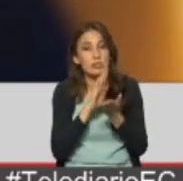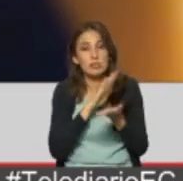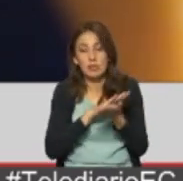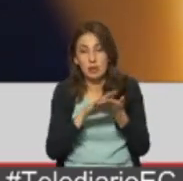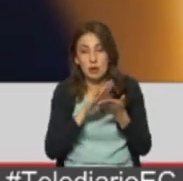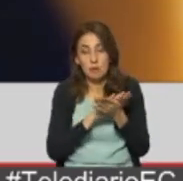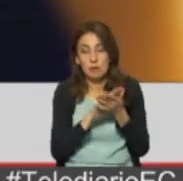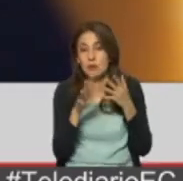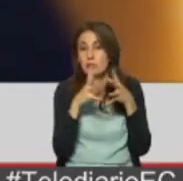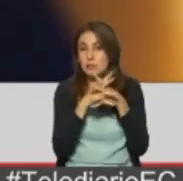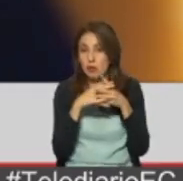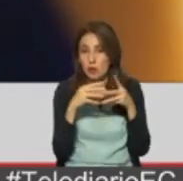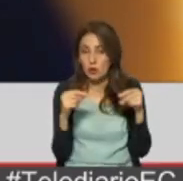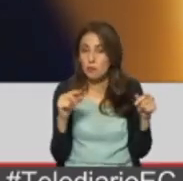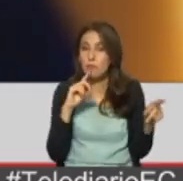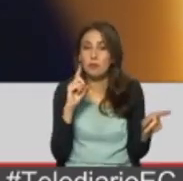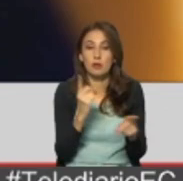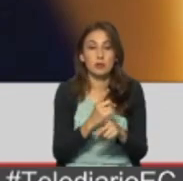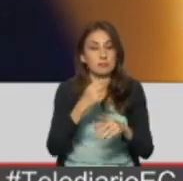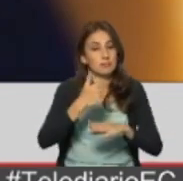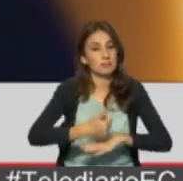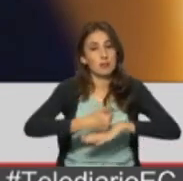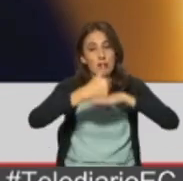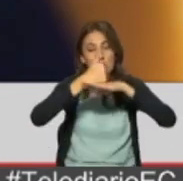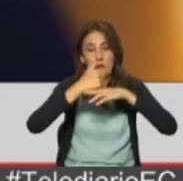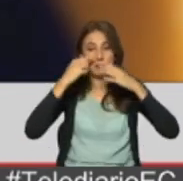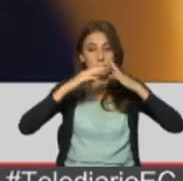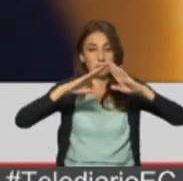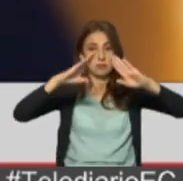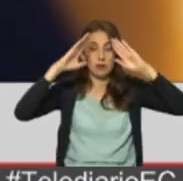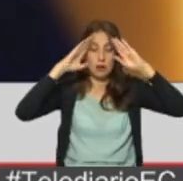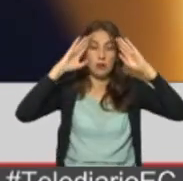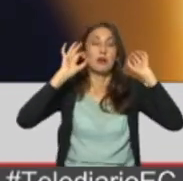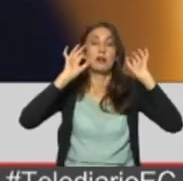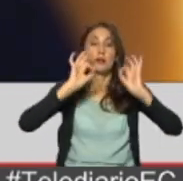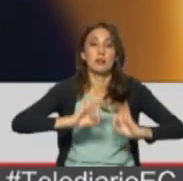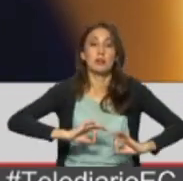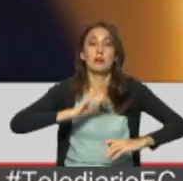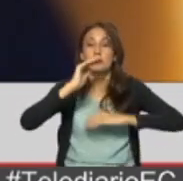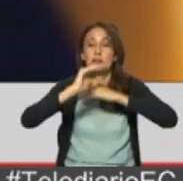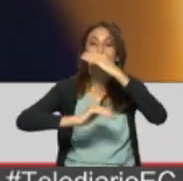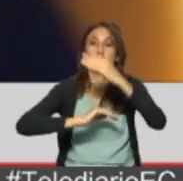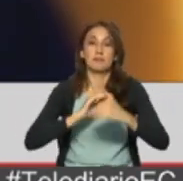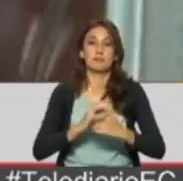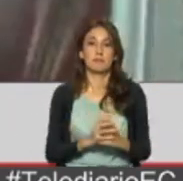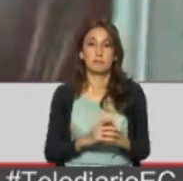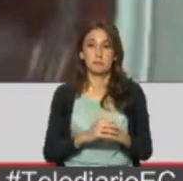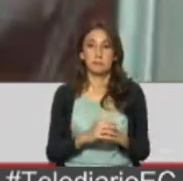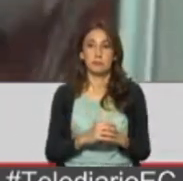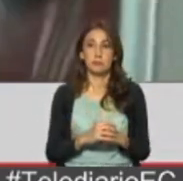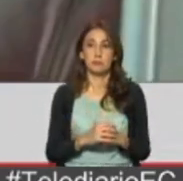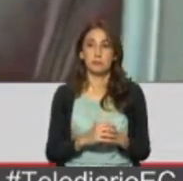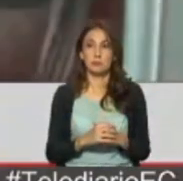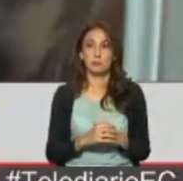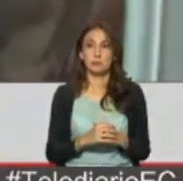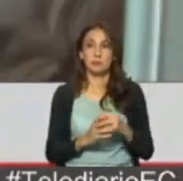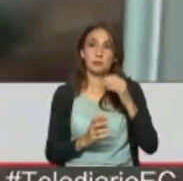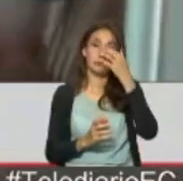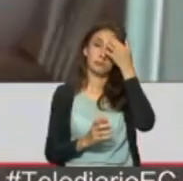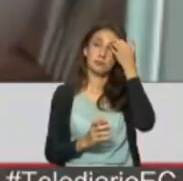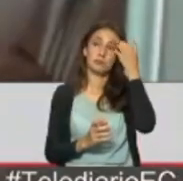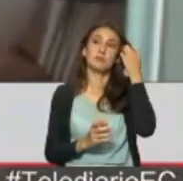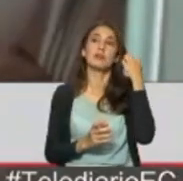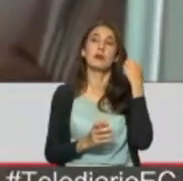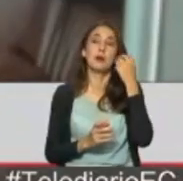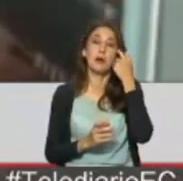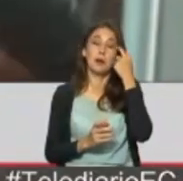rectificará. En esto creo que las autoridades ecuatorianas estamos actuando de manera dinámica y en el terreno. Claro que sí, embajador. Estamos